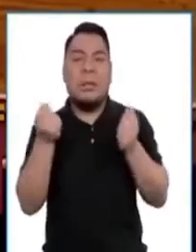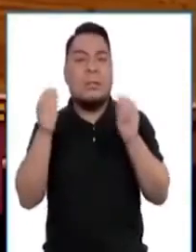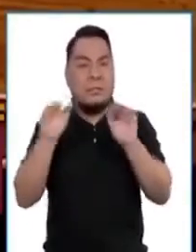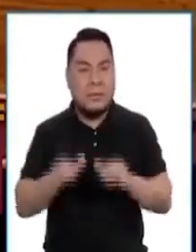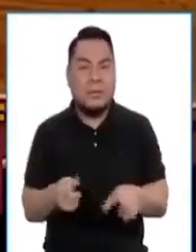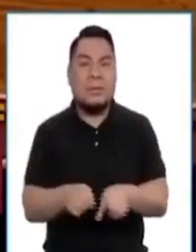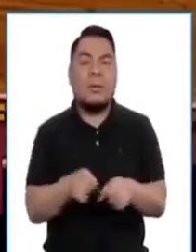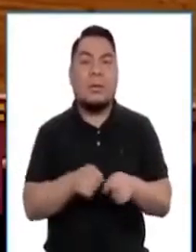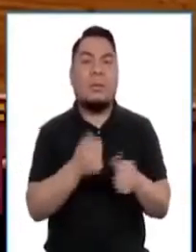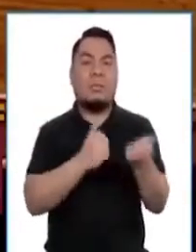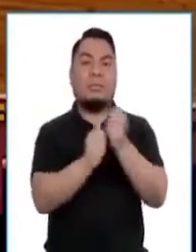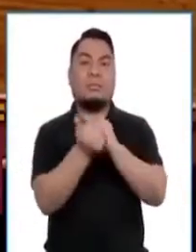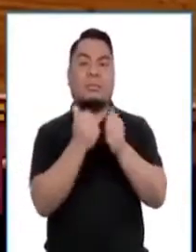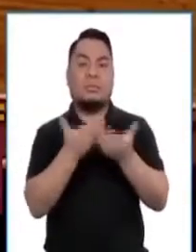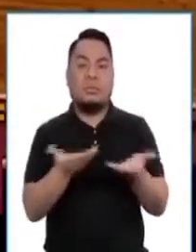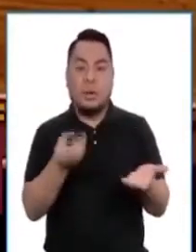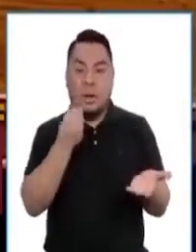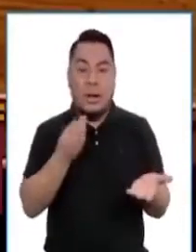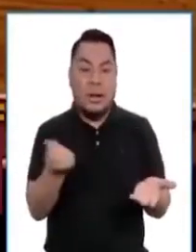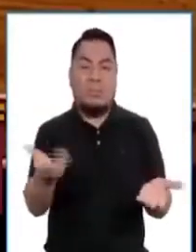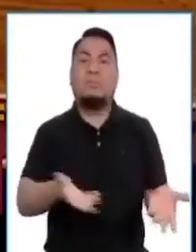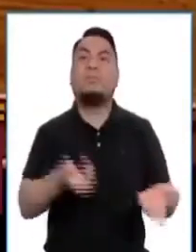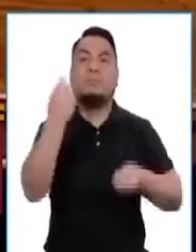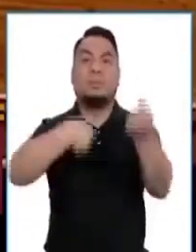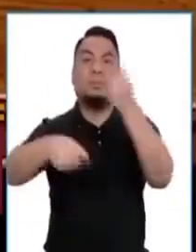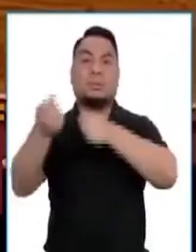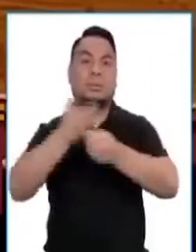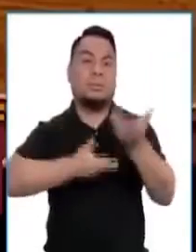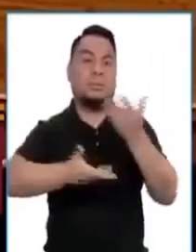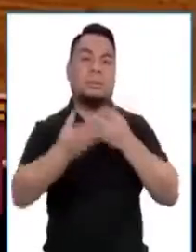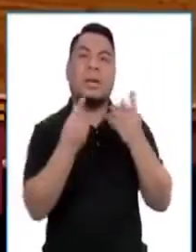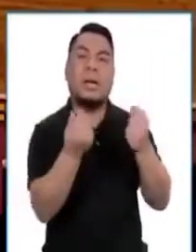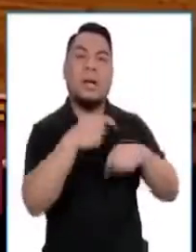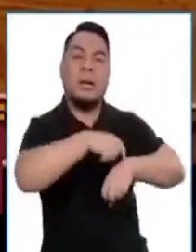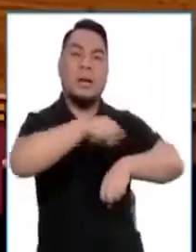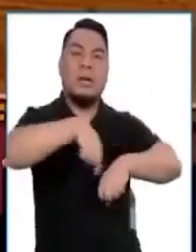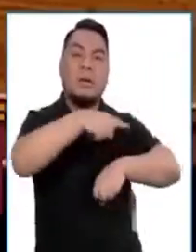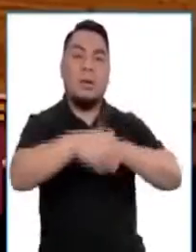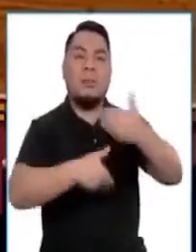en la venta de productos frescos y genera predictibilidad y celeridad en los procedimientos